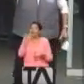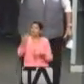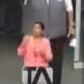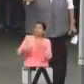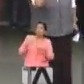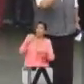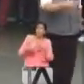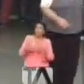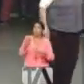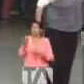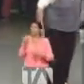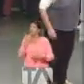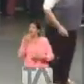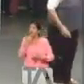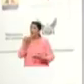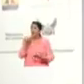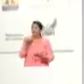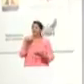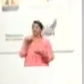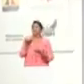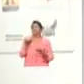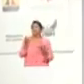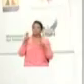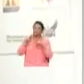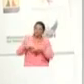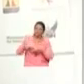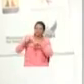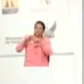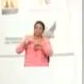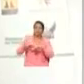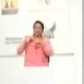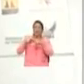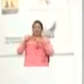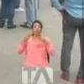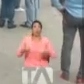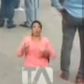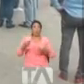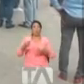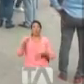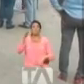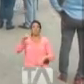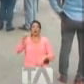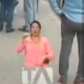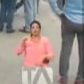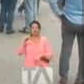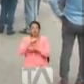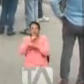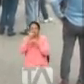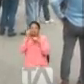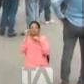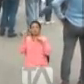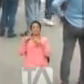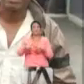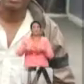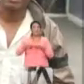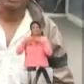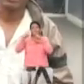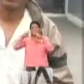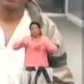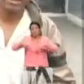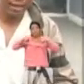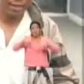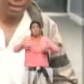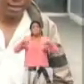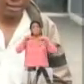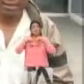o infracción tras la audiencia de flagrancia que se cumplió en la madrugada de este martes, pero se inició una